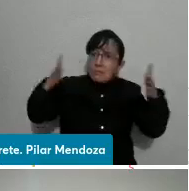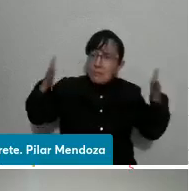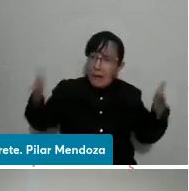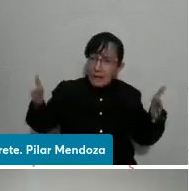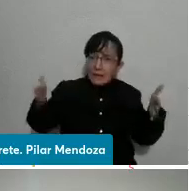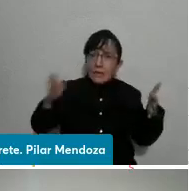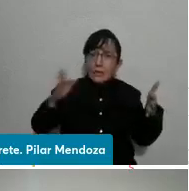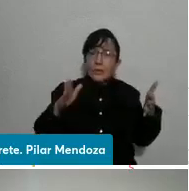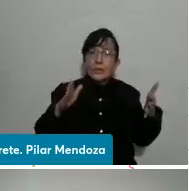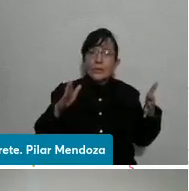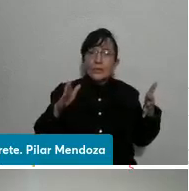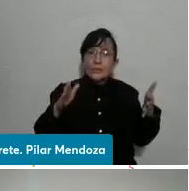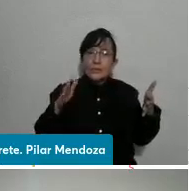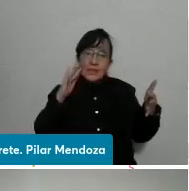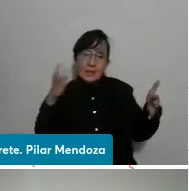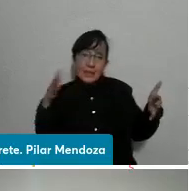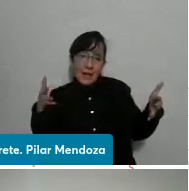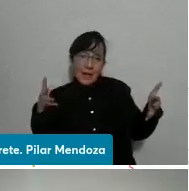ya